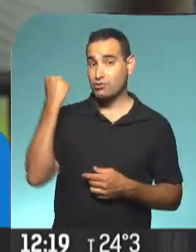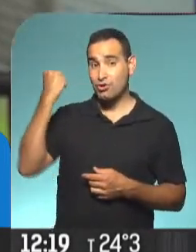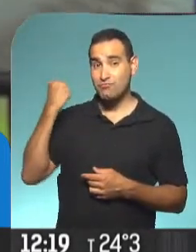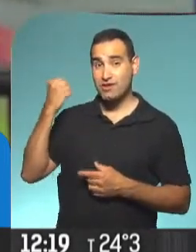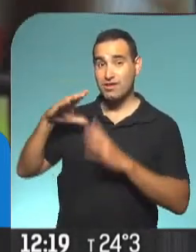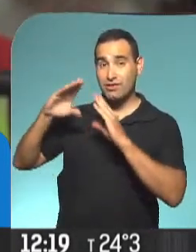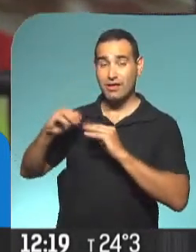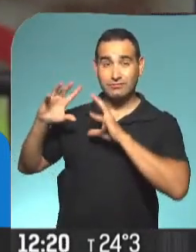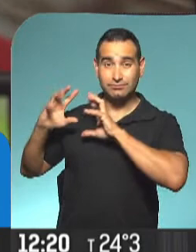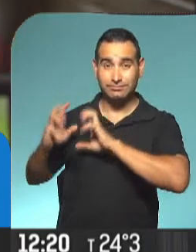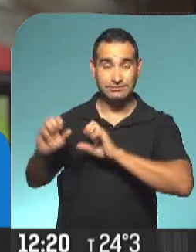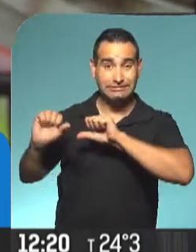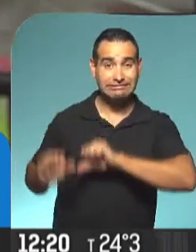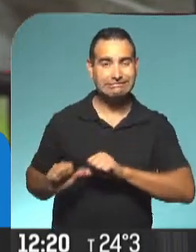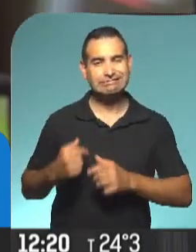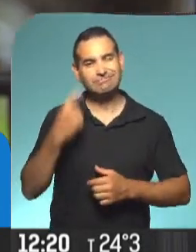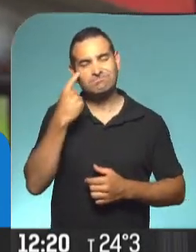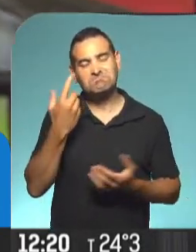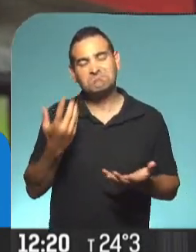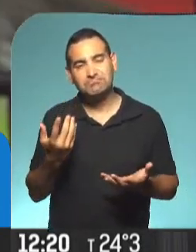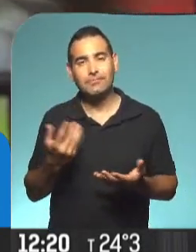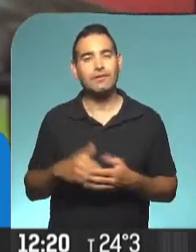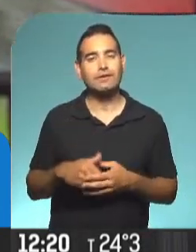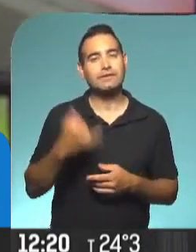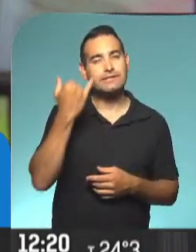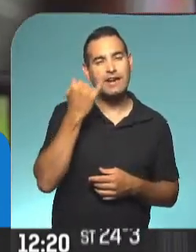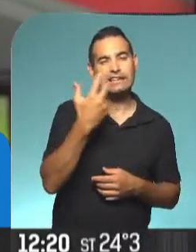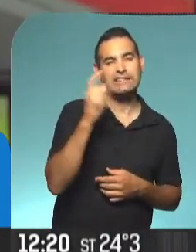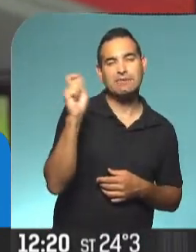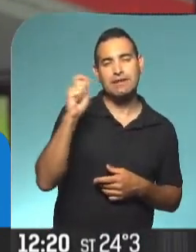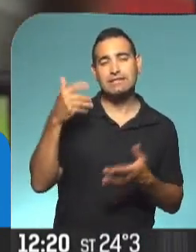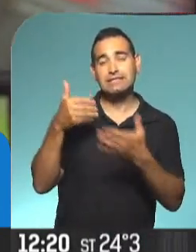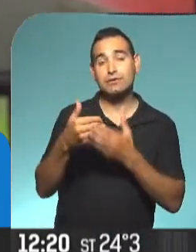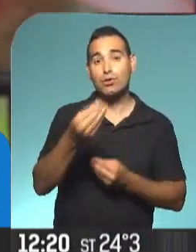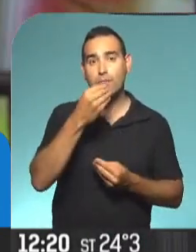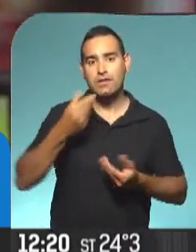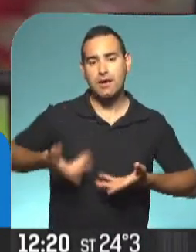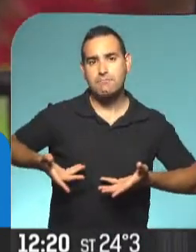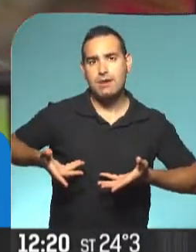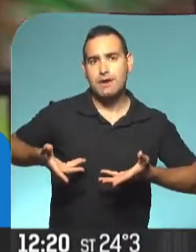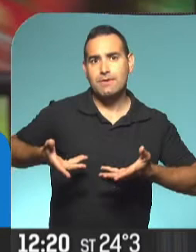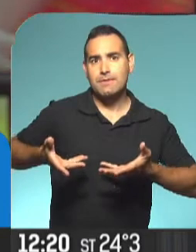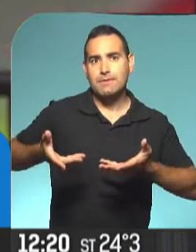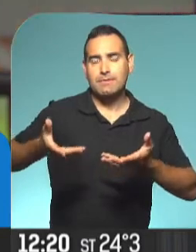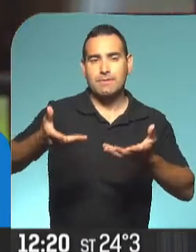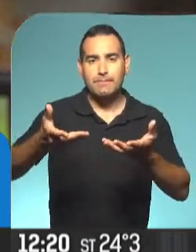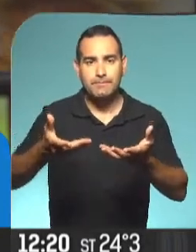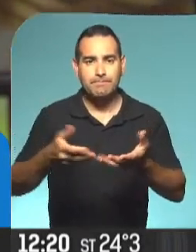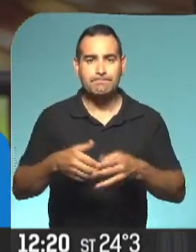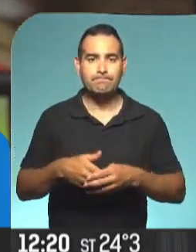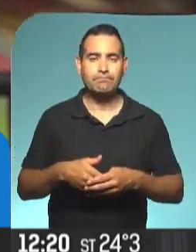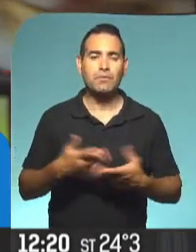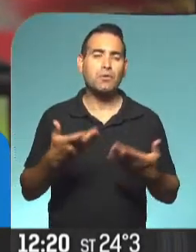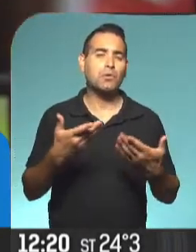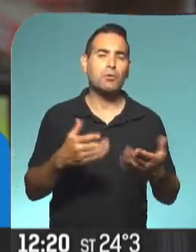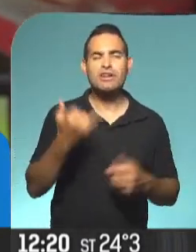muy compleja, uno podría decir, bueno, hace 3 meses que los alimentos vienen aumentando a determinado nivel, porque, bueno, no